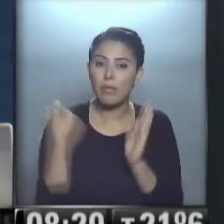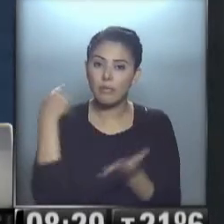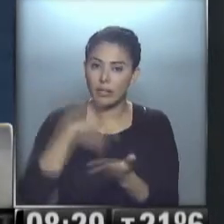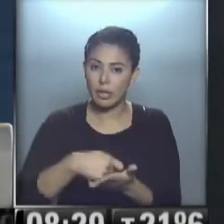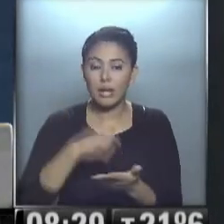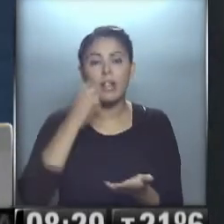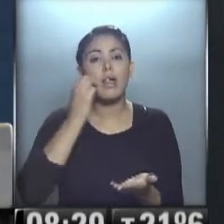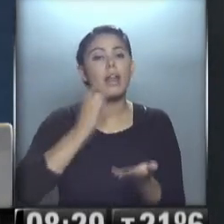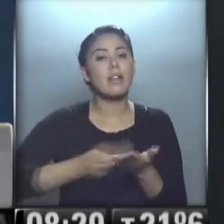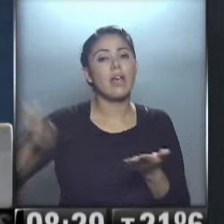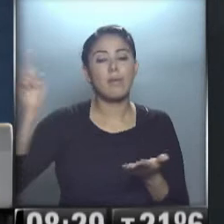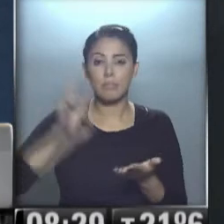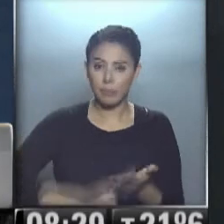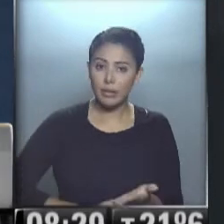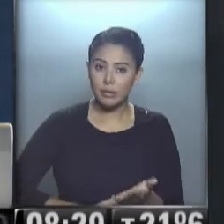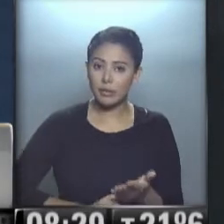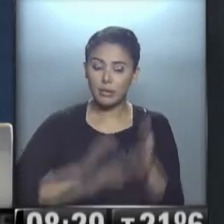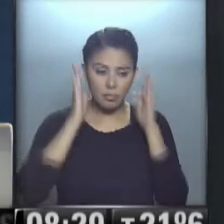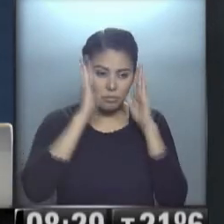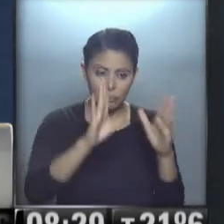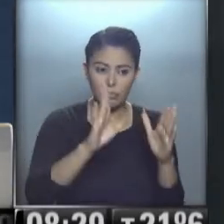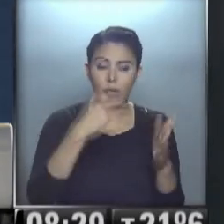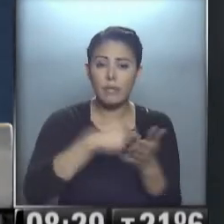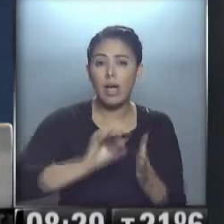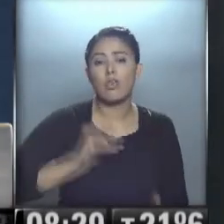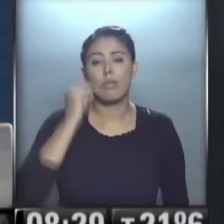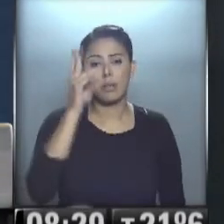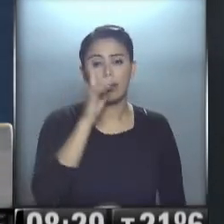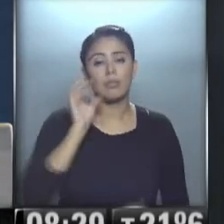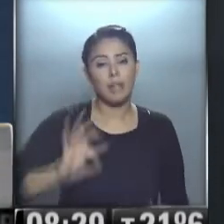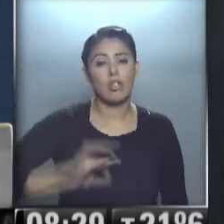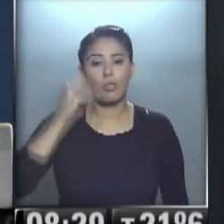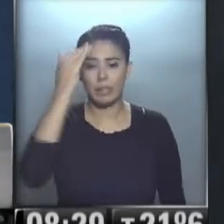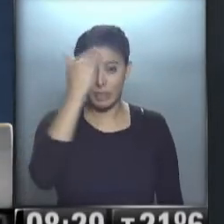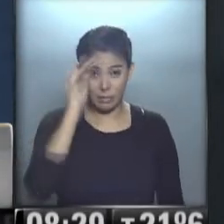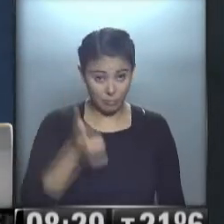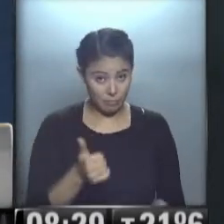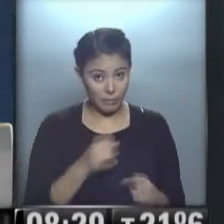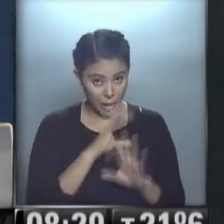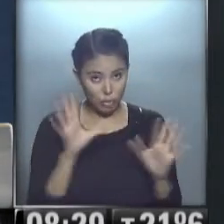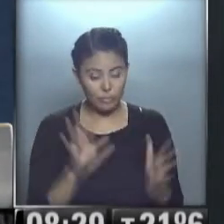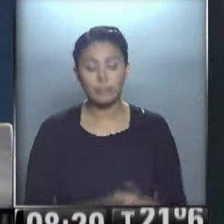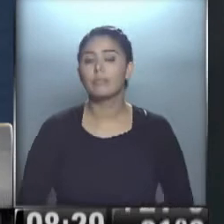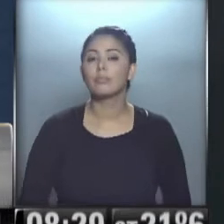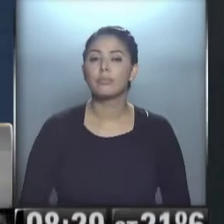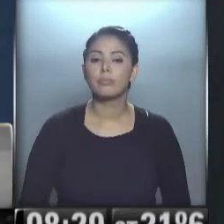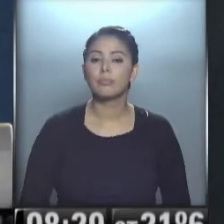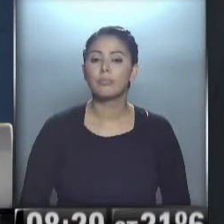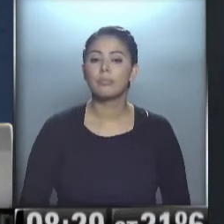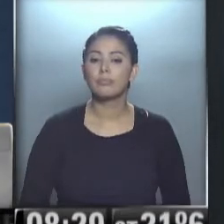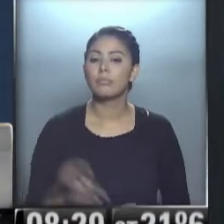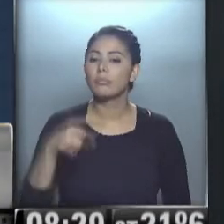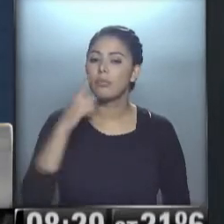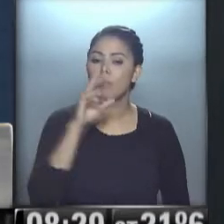vamos a ratificar para metas fiscales y financieras 2014 y 2015. ¿Está claro? Buen